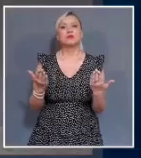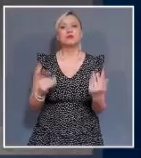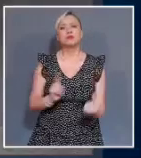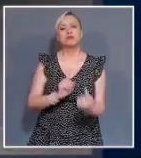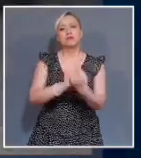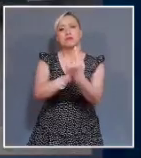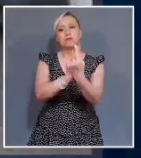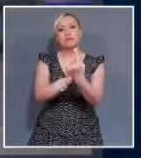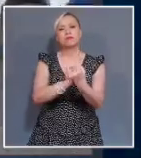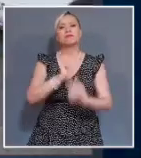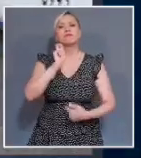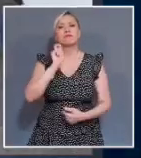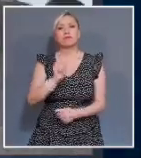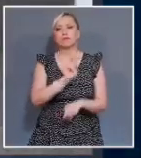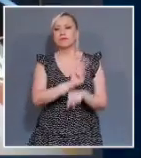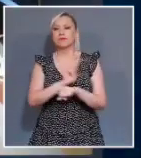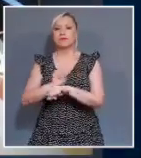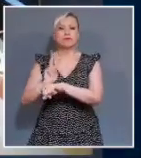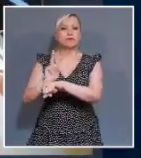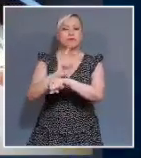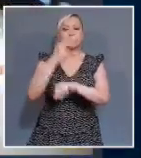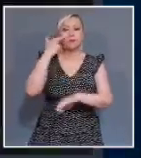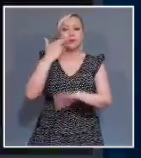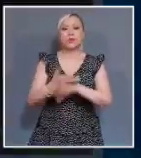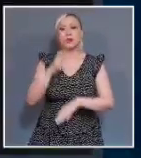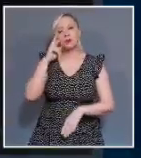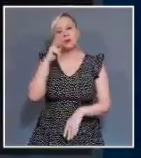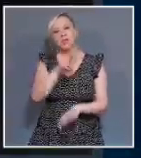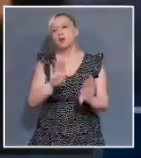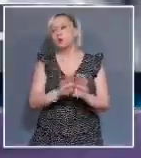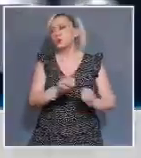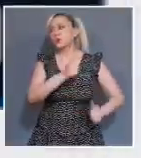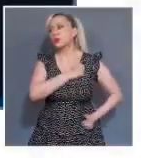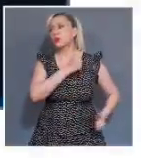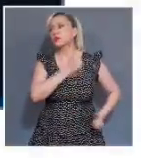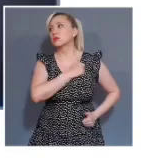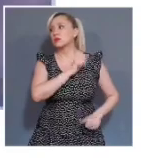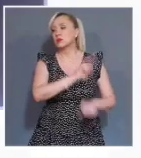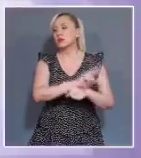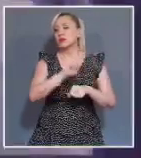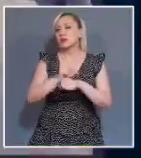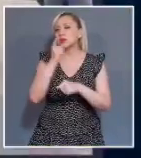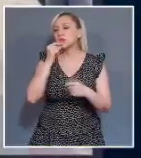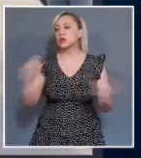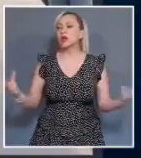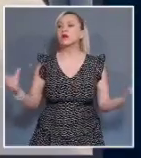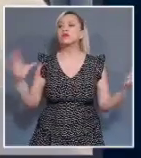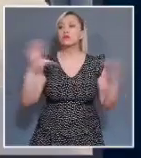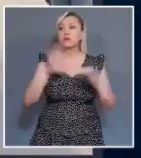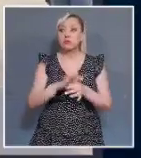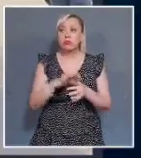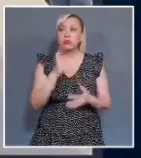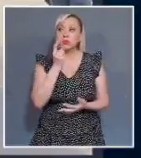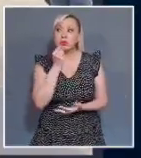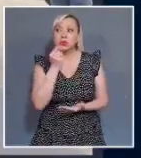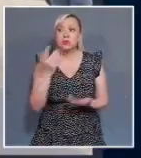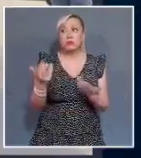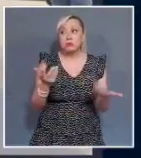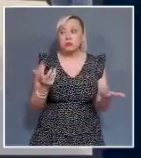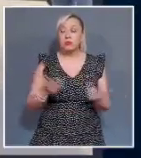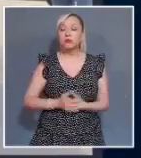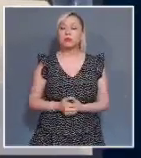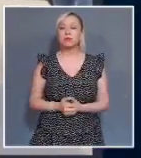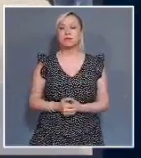el fin de evaluar el papel de las Fuerzas Armadas en tareas de seguridad pública. La organización México Unido contra